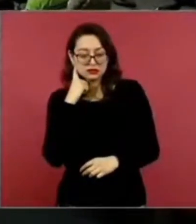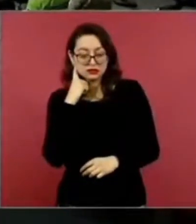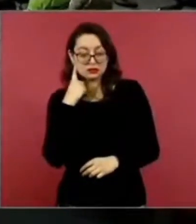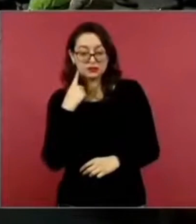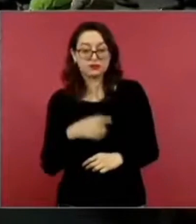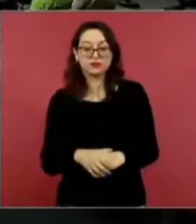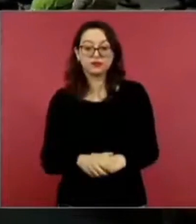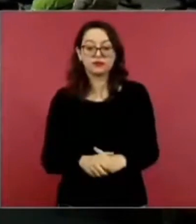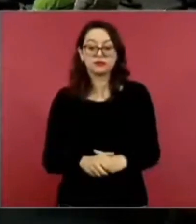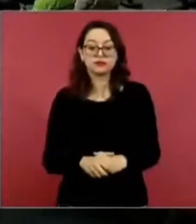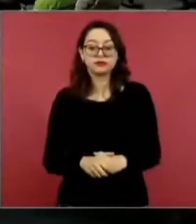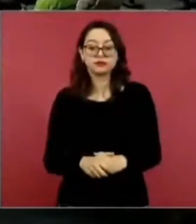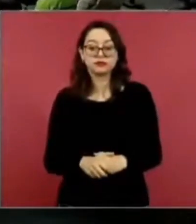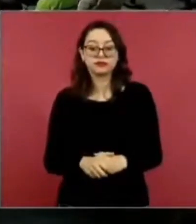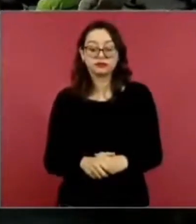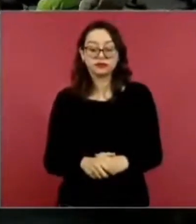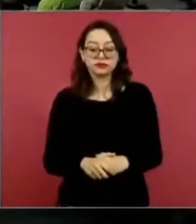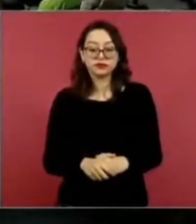lo del bono?